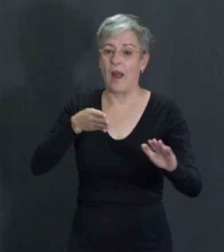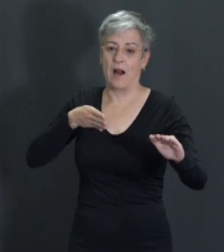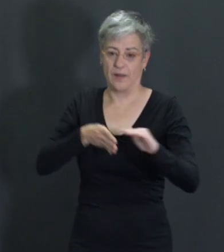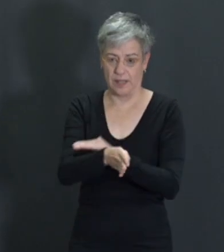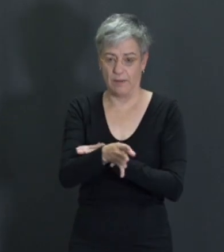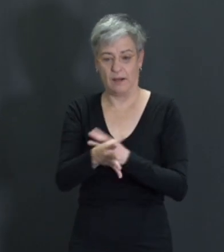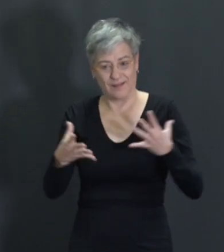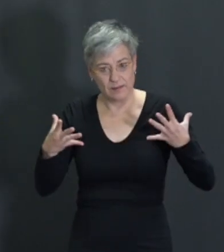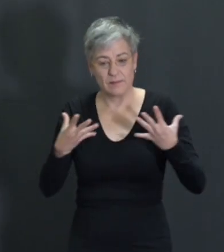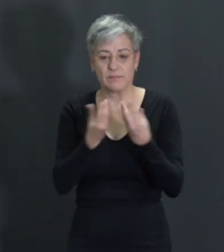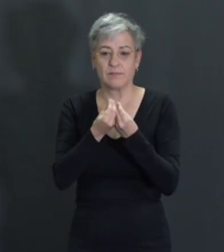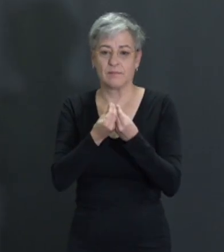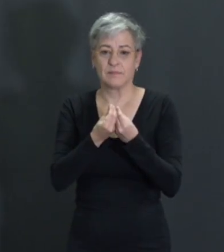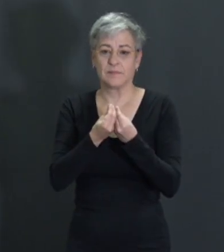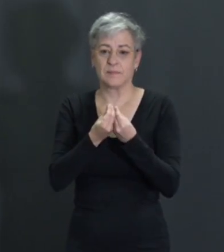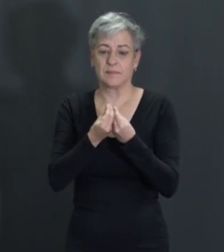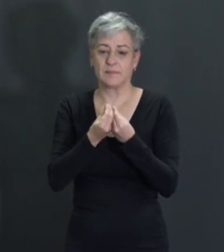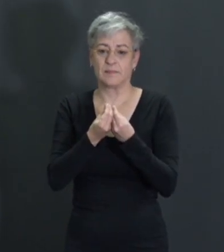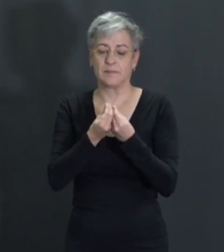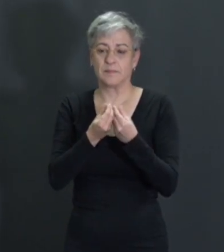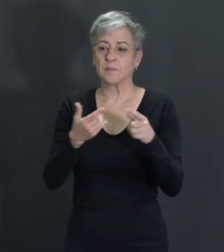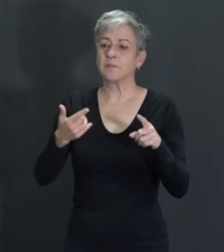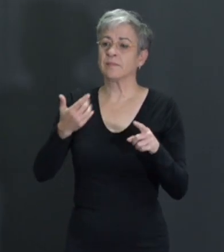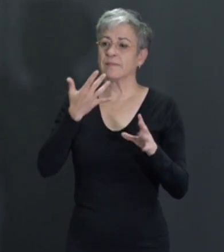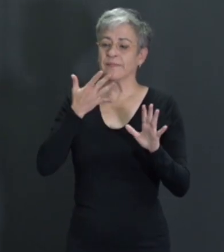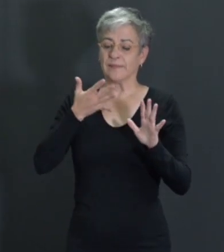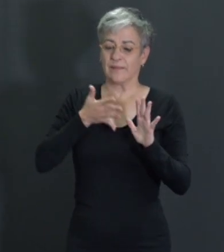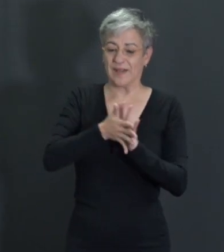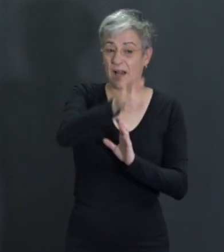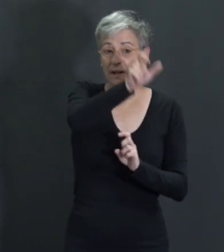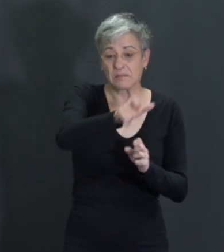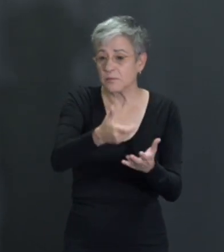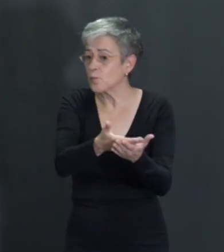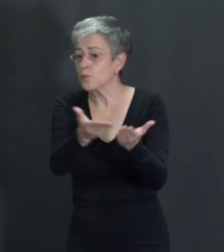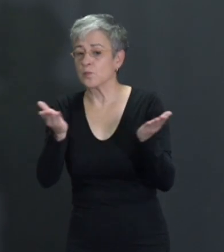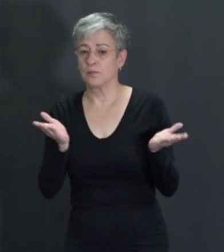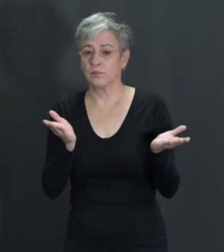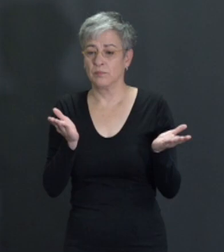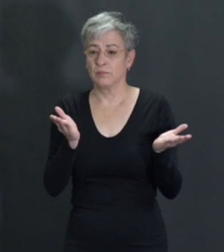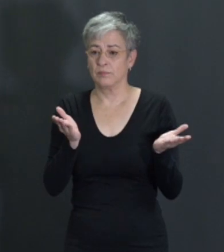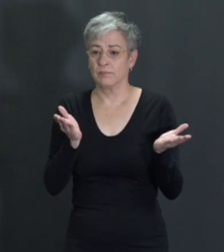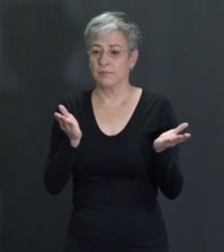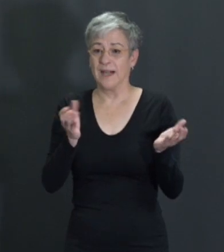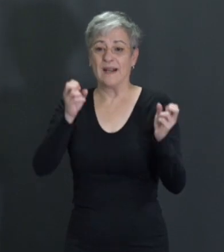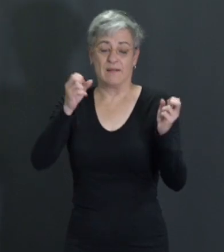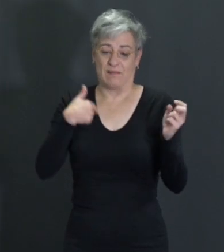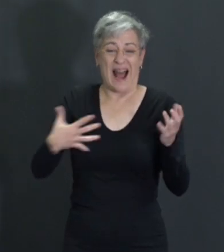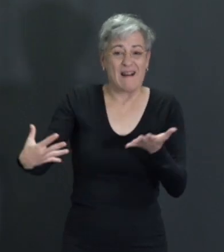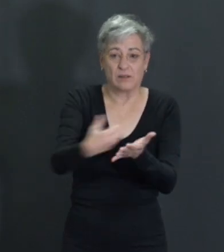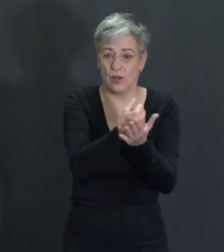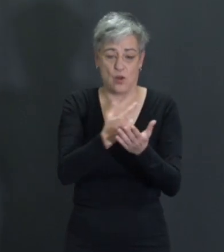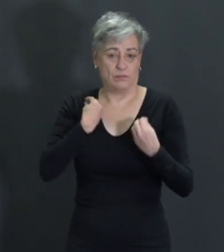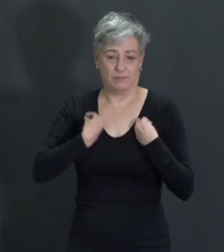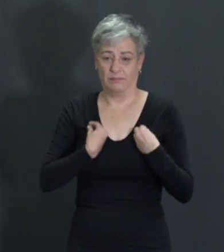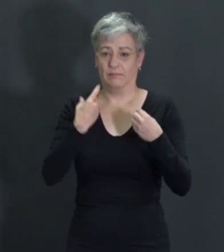que poder llegar a toda la ciudadanía sin excepciones. Habrá